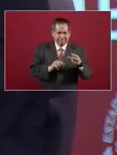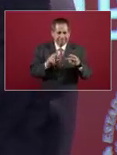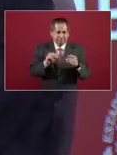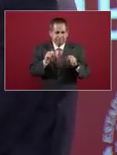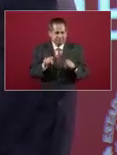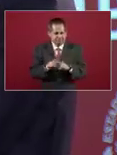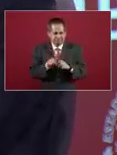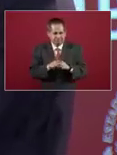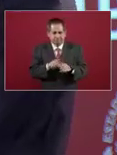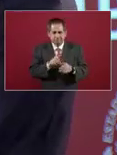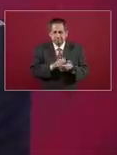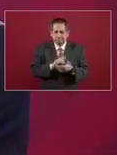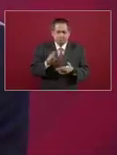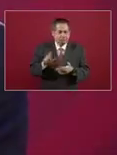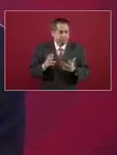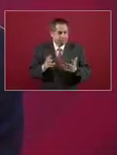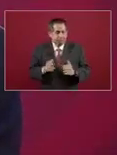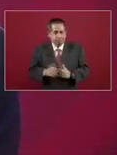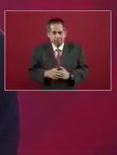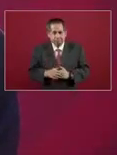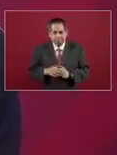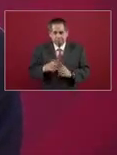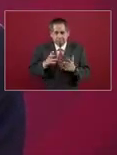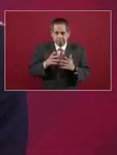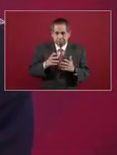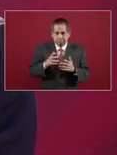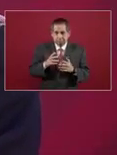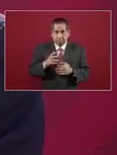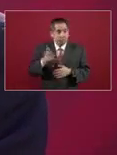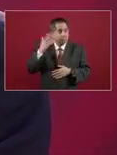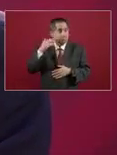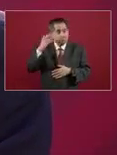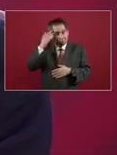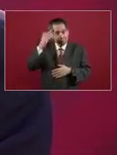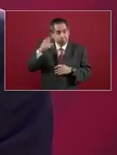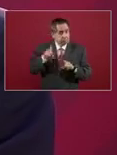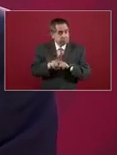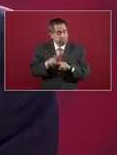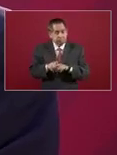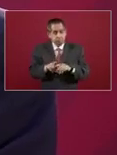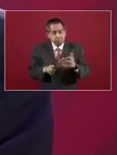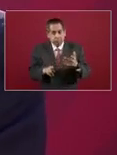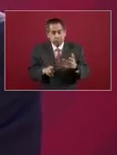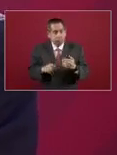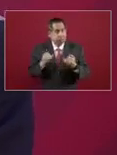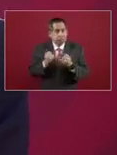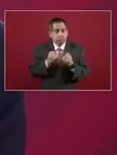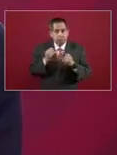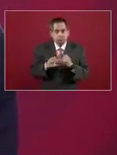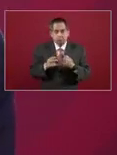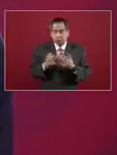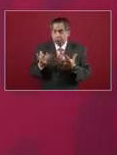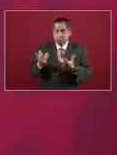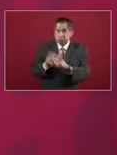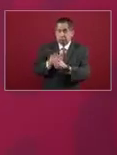lo mismo, aunque se actuaba en aquel entonces de manera